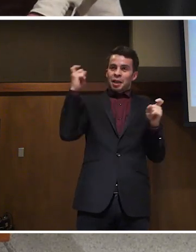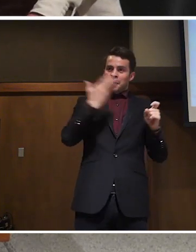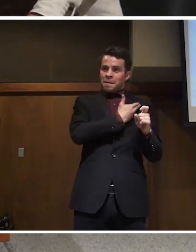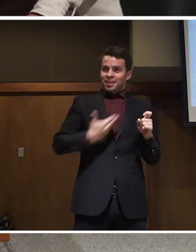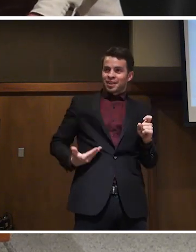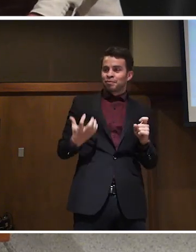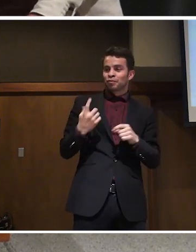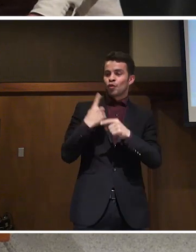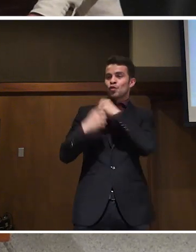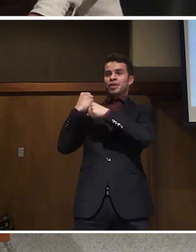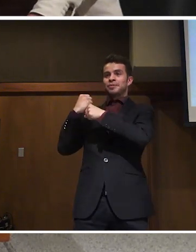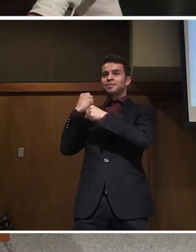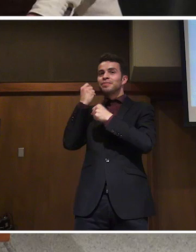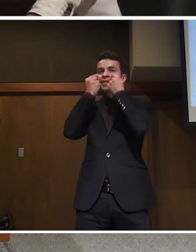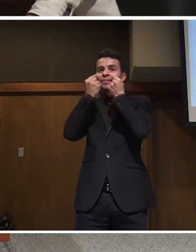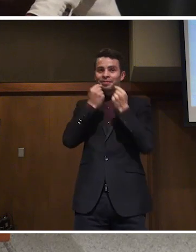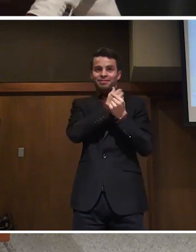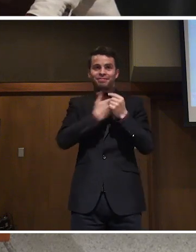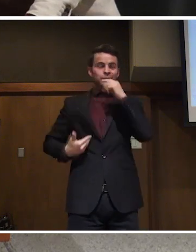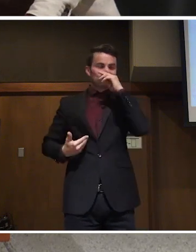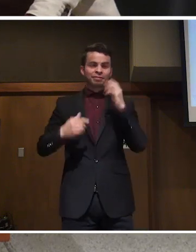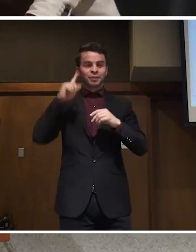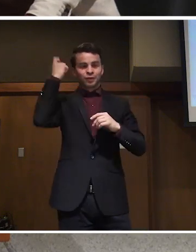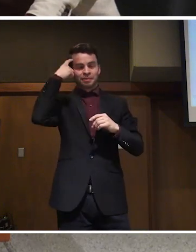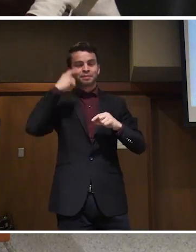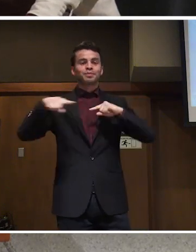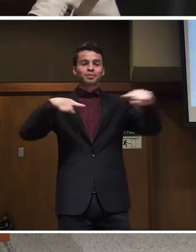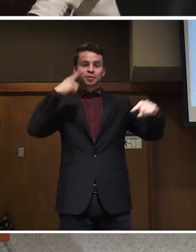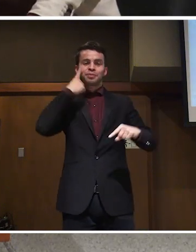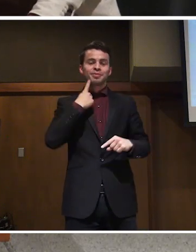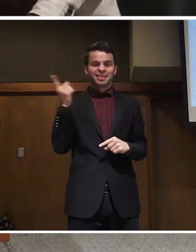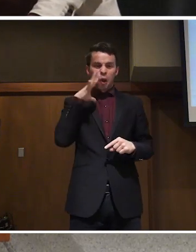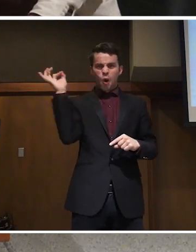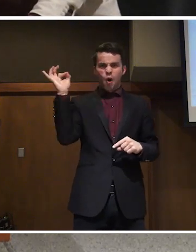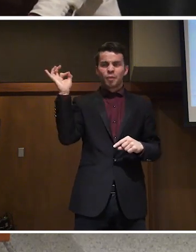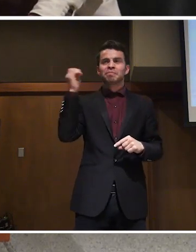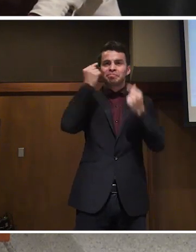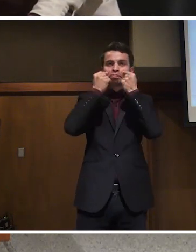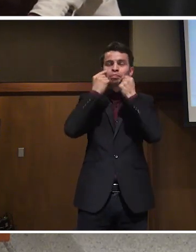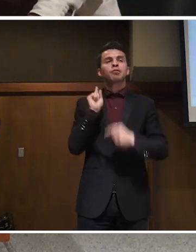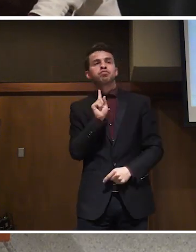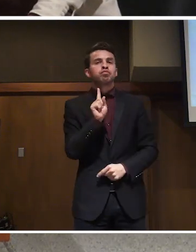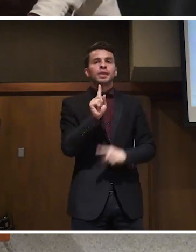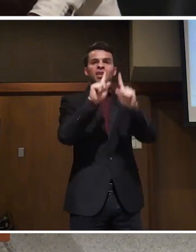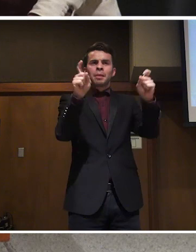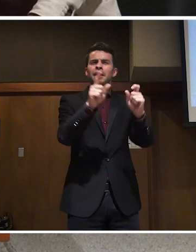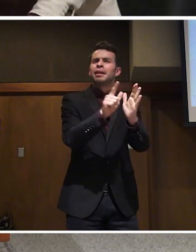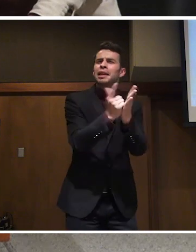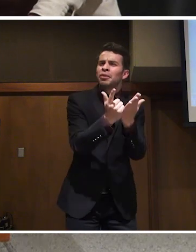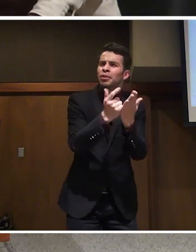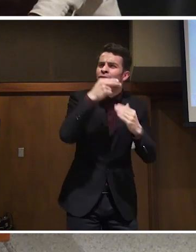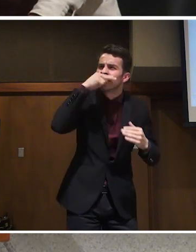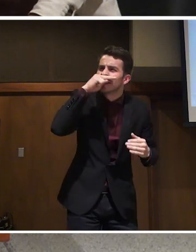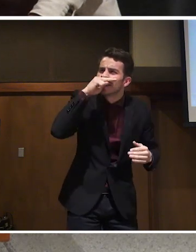cuestiones de la presidencia en el gobierno anterior, a finales del gobierno anterior, en un día en que el presidente inauguró una cuestión de libros de